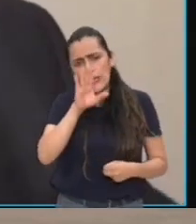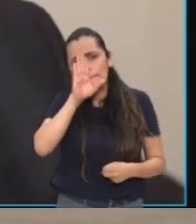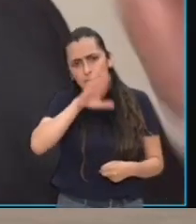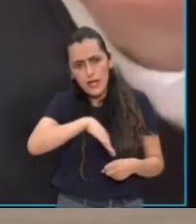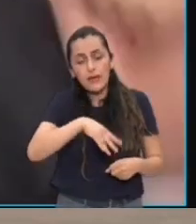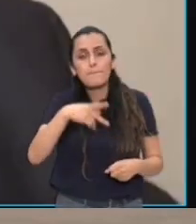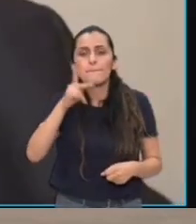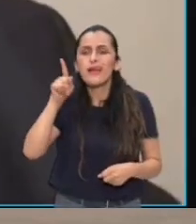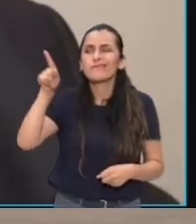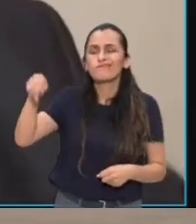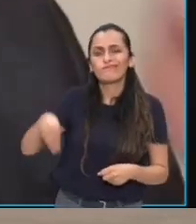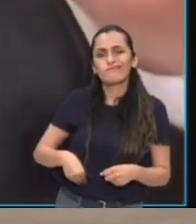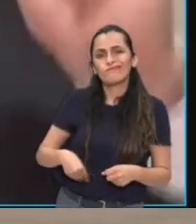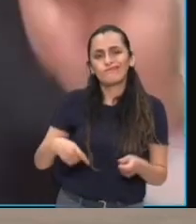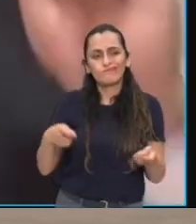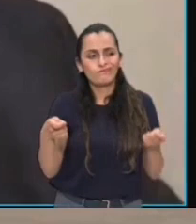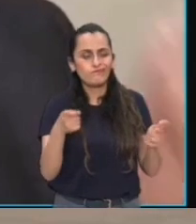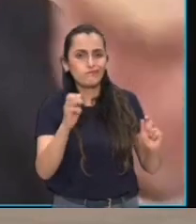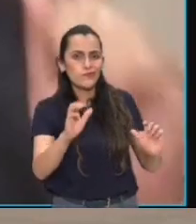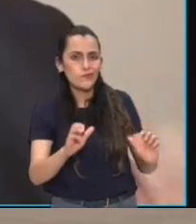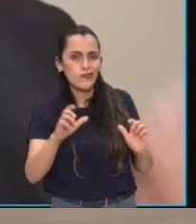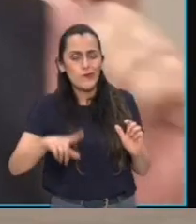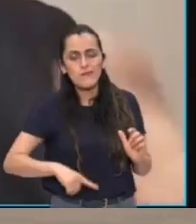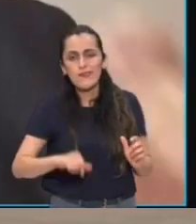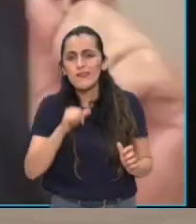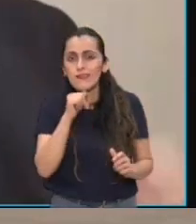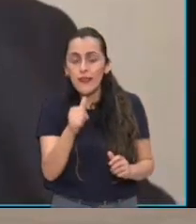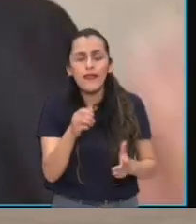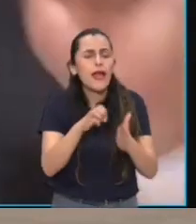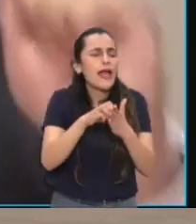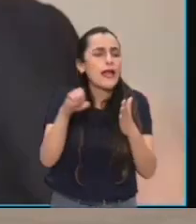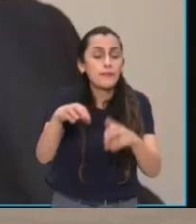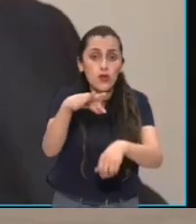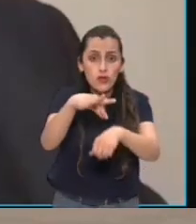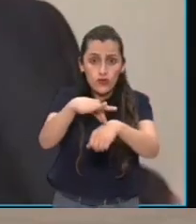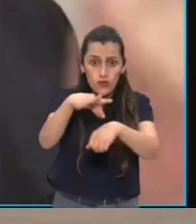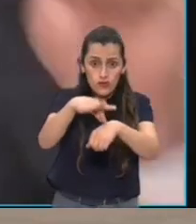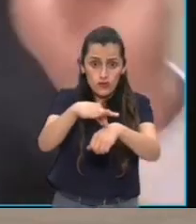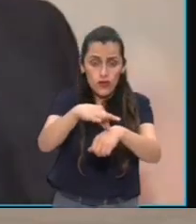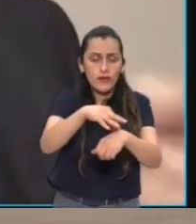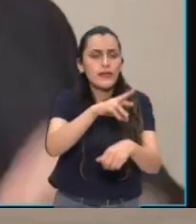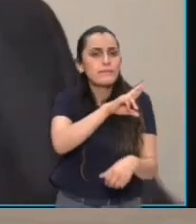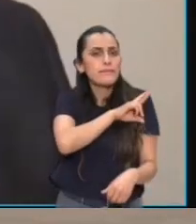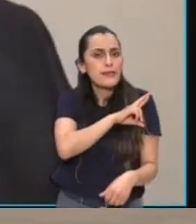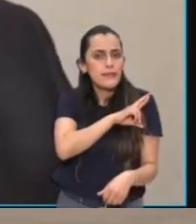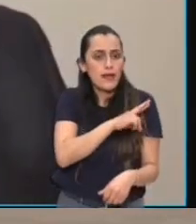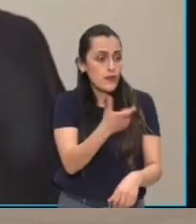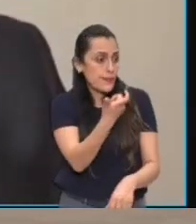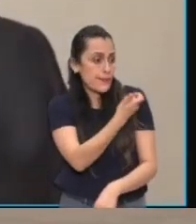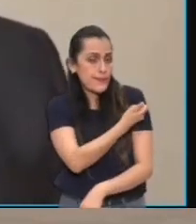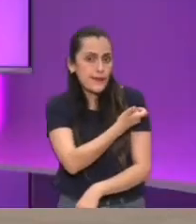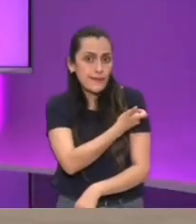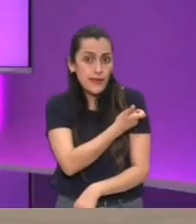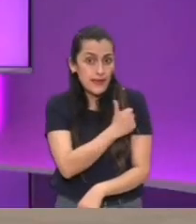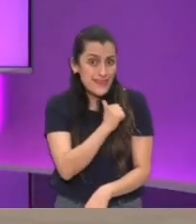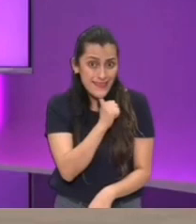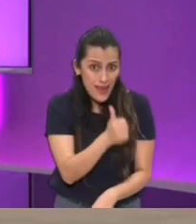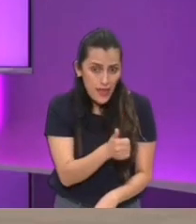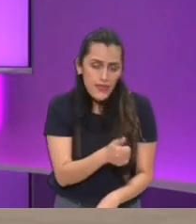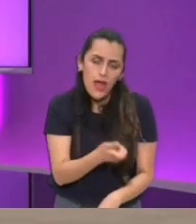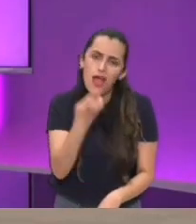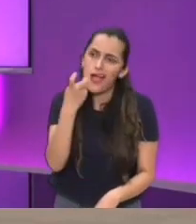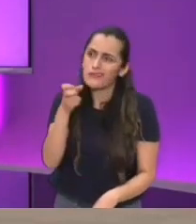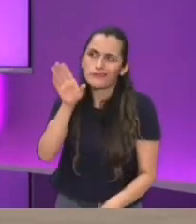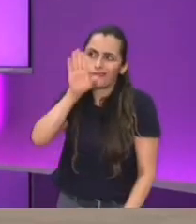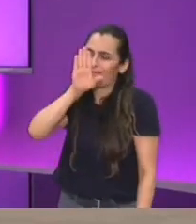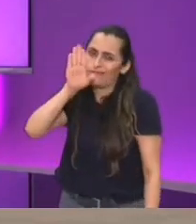la pésima pandemia. El mejor ejemplo, los médicos no están siendo vacunados del sector privado. Eso es reprobable. Gracias, Enrique Doher. Ahora